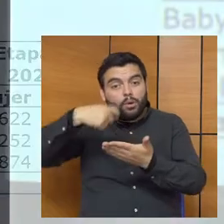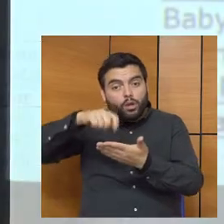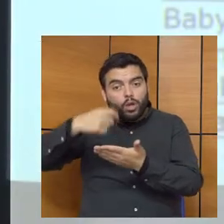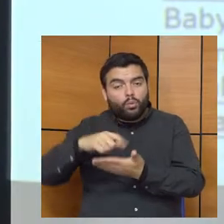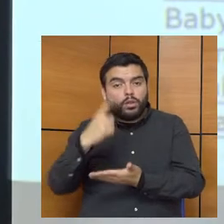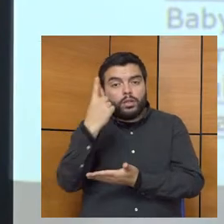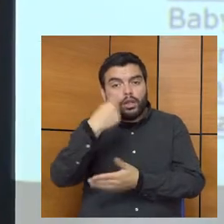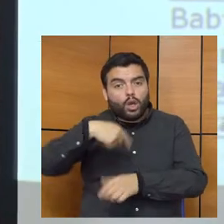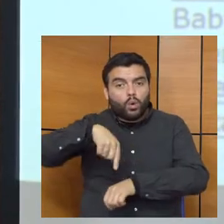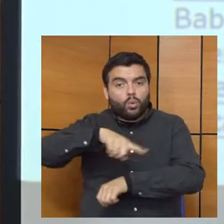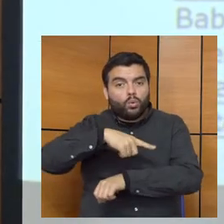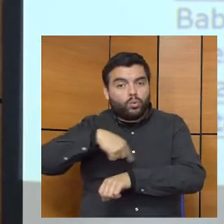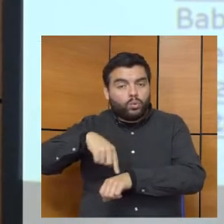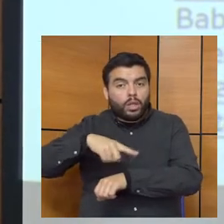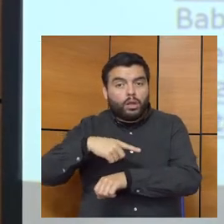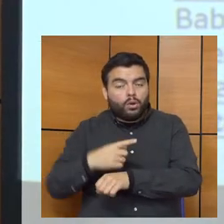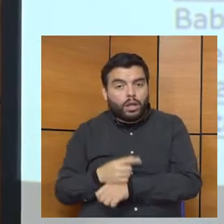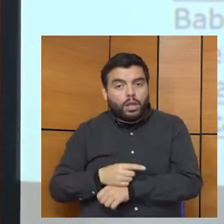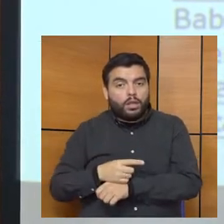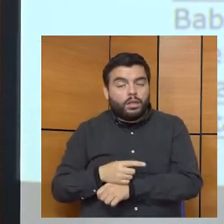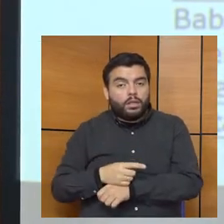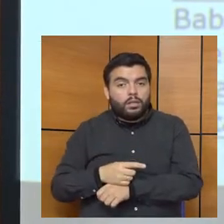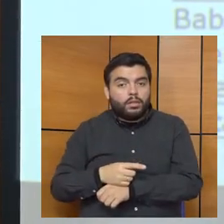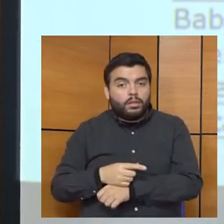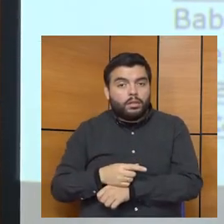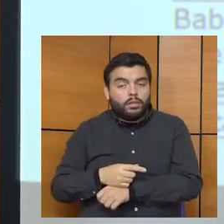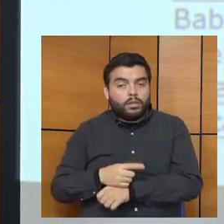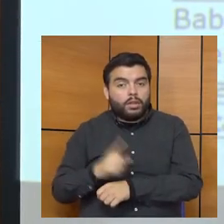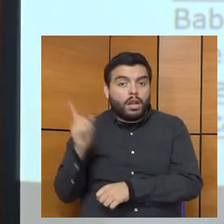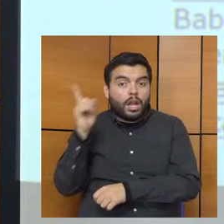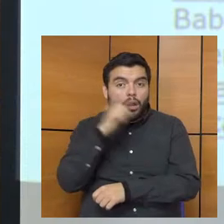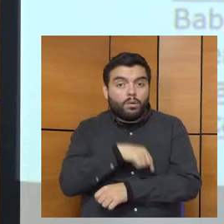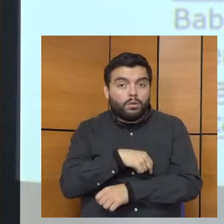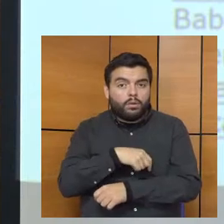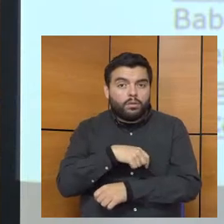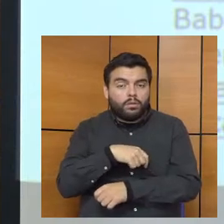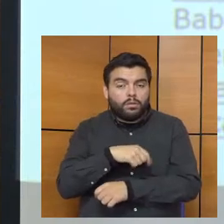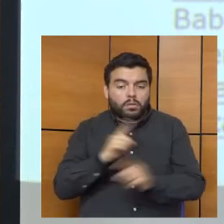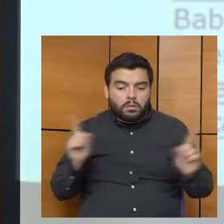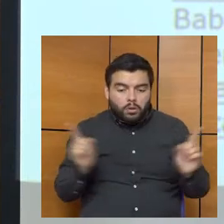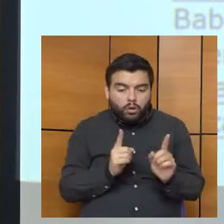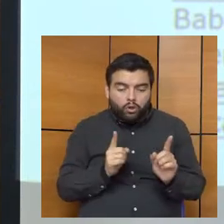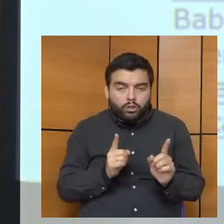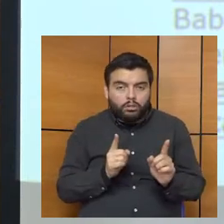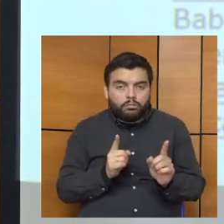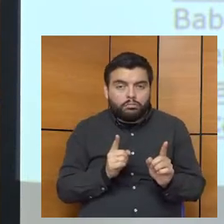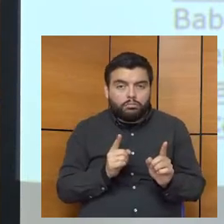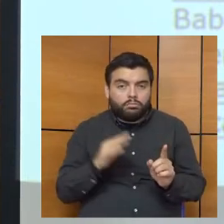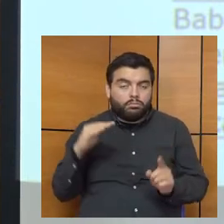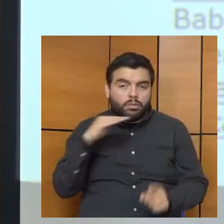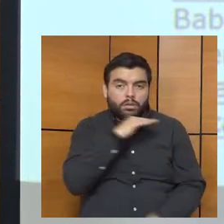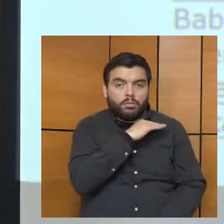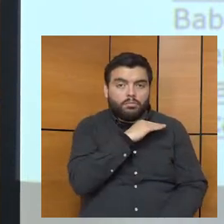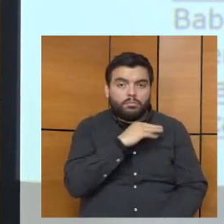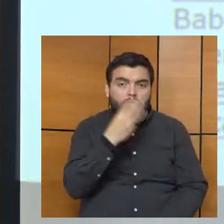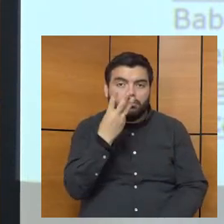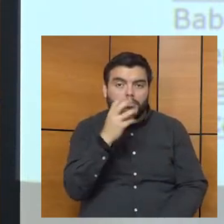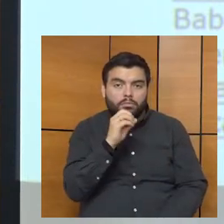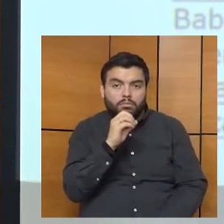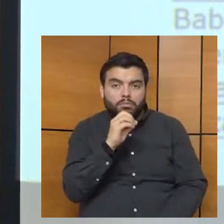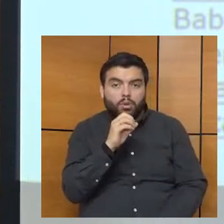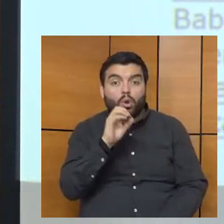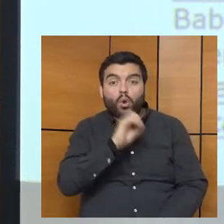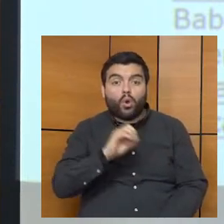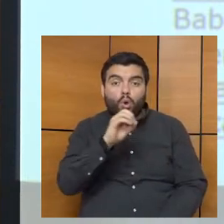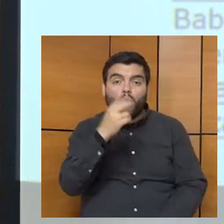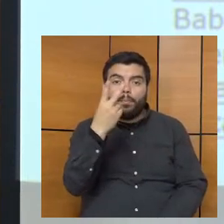hora a los adultos mayores. Y en cambio en la última etapa encuestamos una encuesta mucho menor. Quizás solamente 30, 20